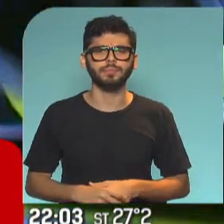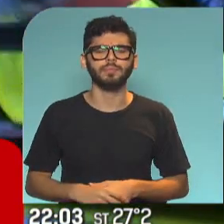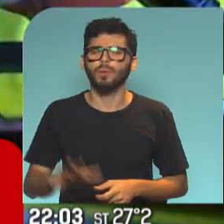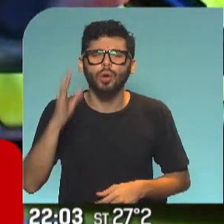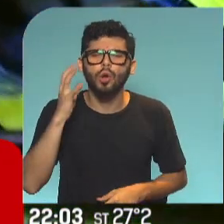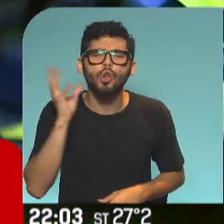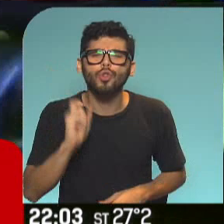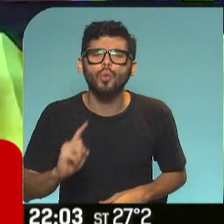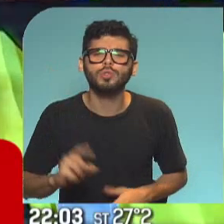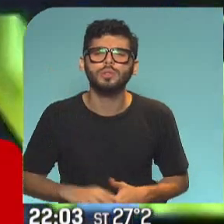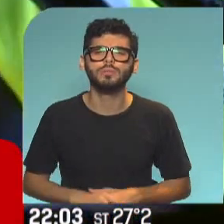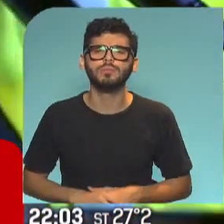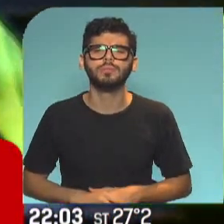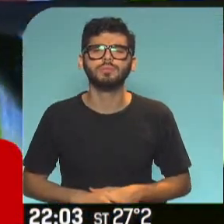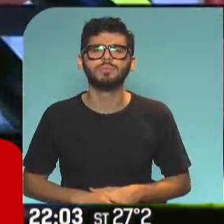¿Perdón?